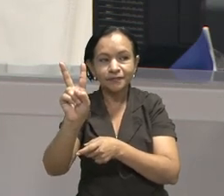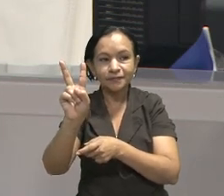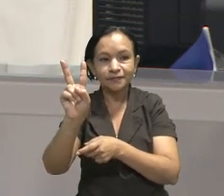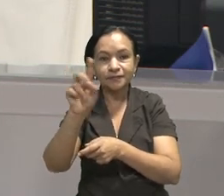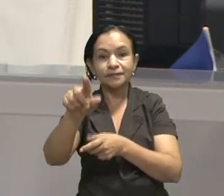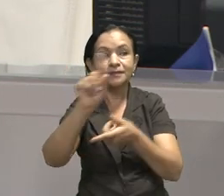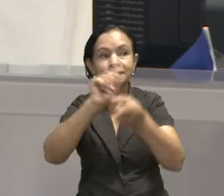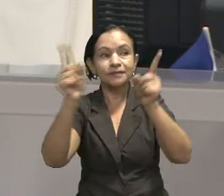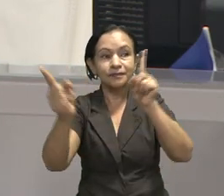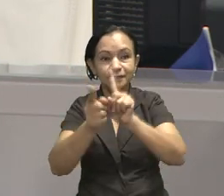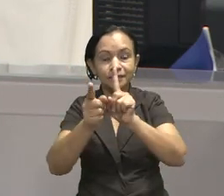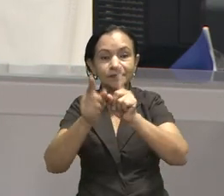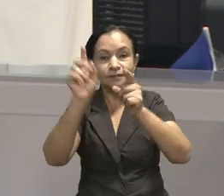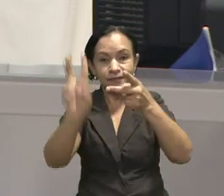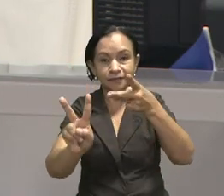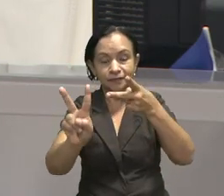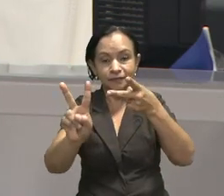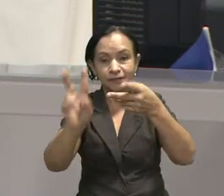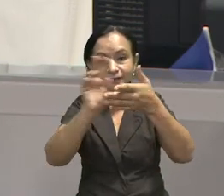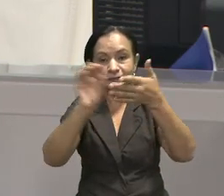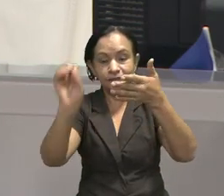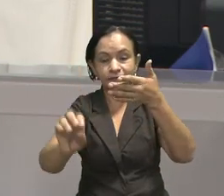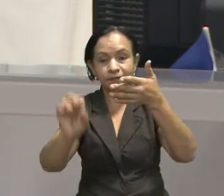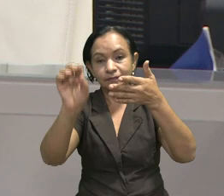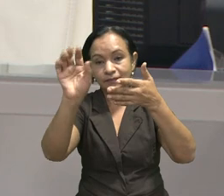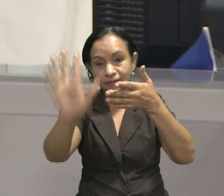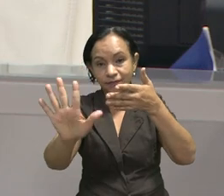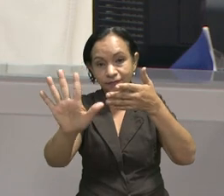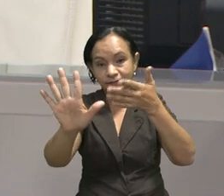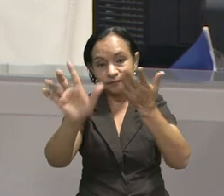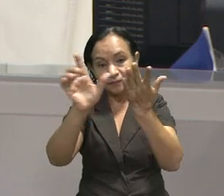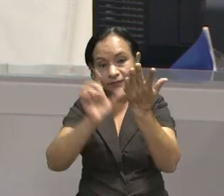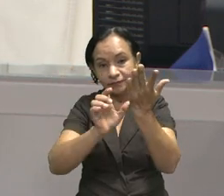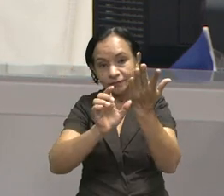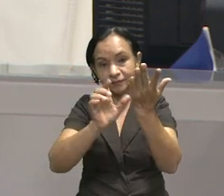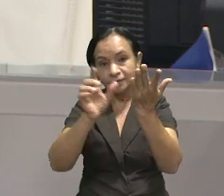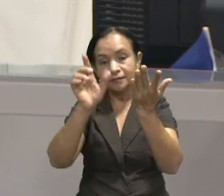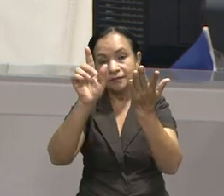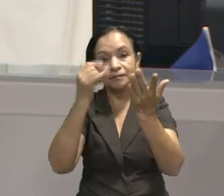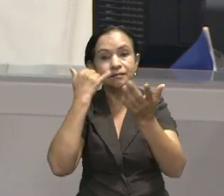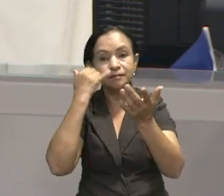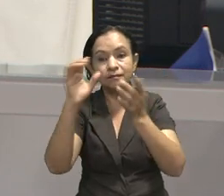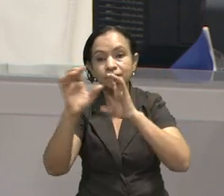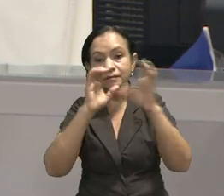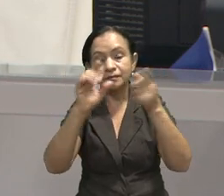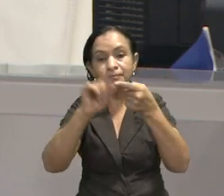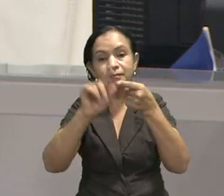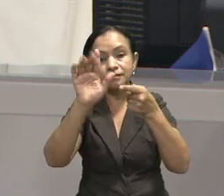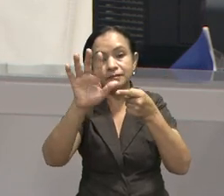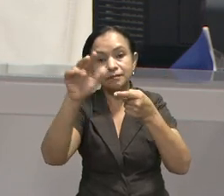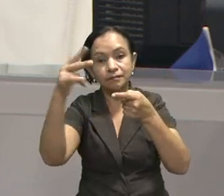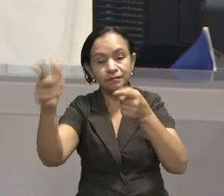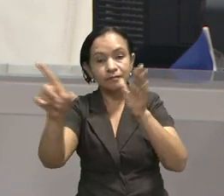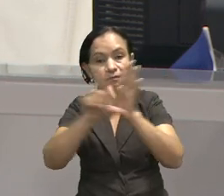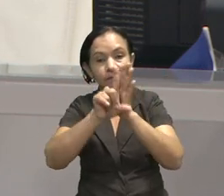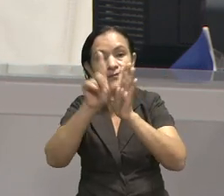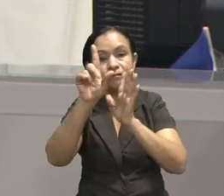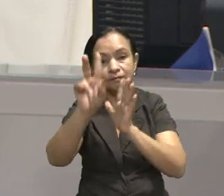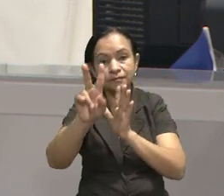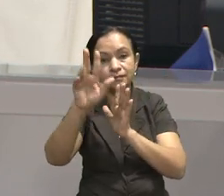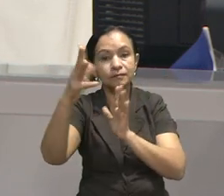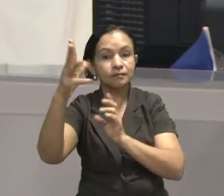de 1982 y su reforma. Segundo, se deroga el acápite 5 en el ámbito de Telcor del artículo 58 de la ley número